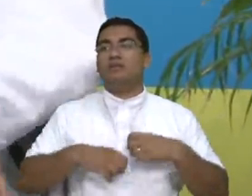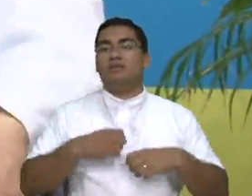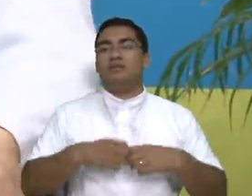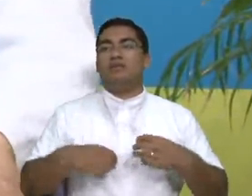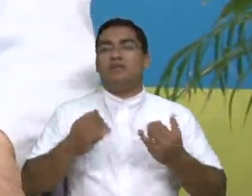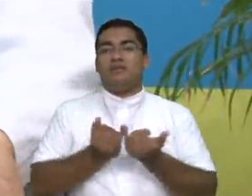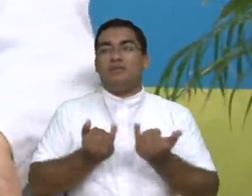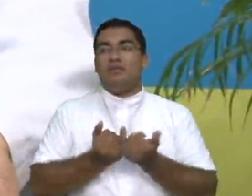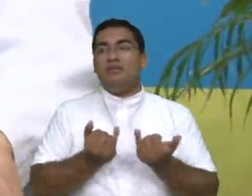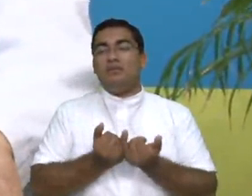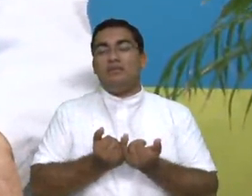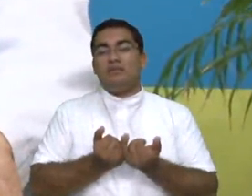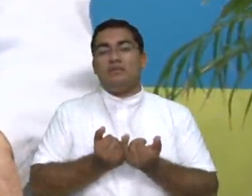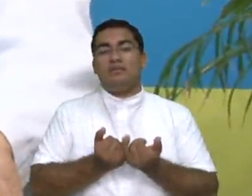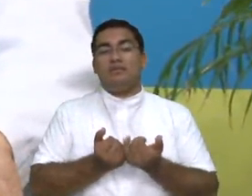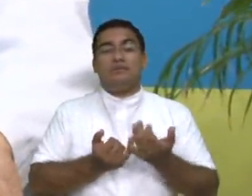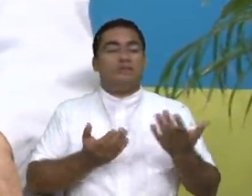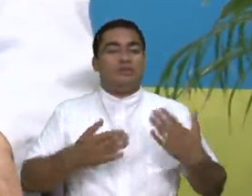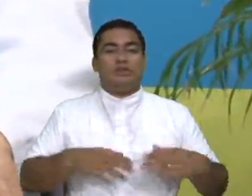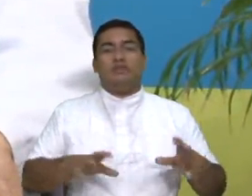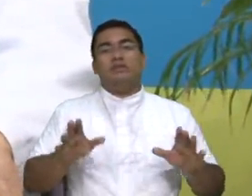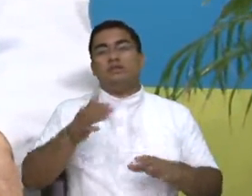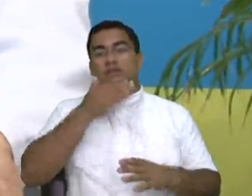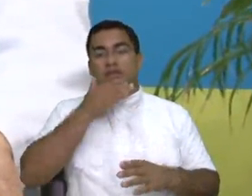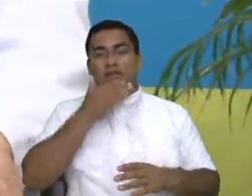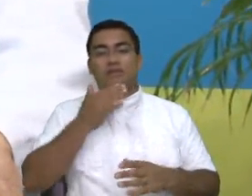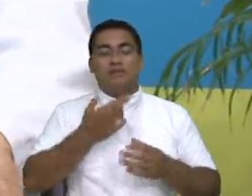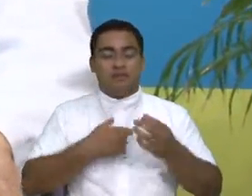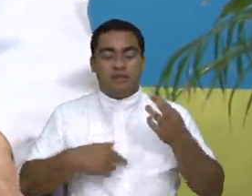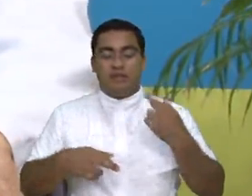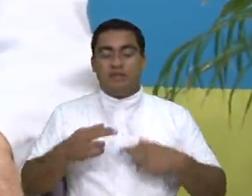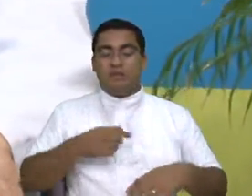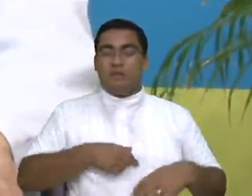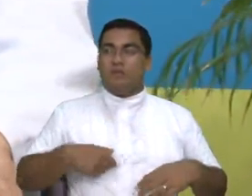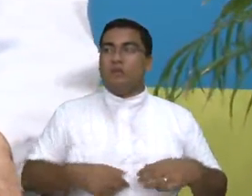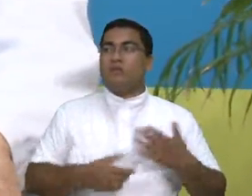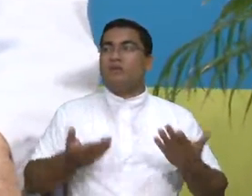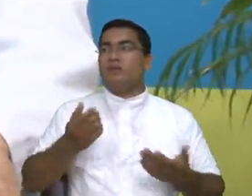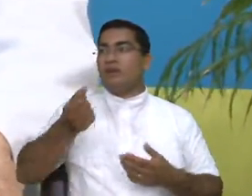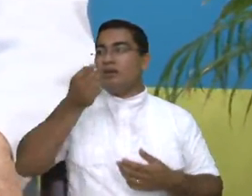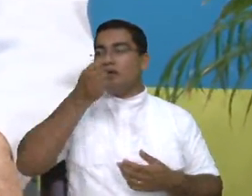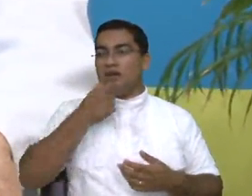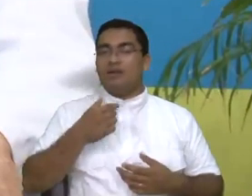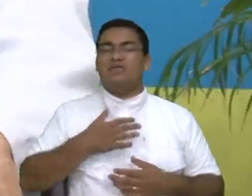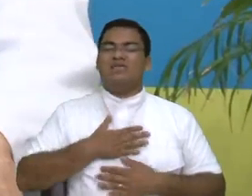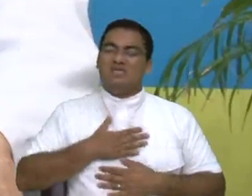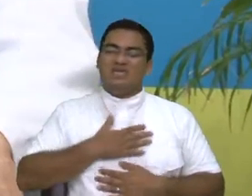ellos, es muy común que tengan este tipo de hemorragias, sobre todo si consumen medicamentos que les hacen